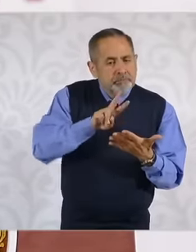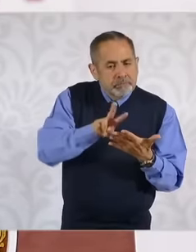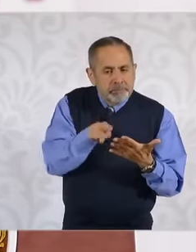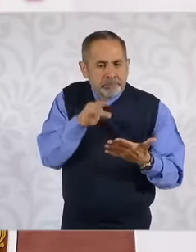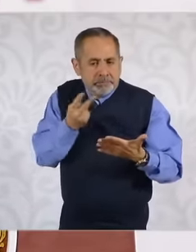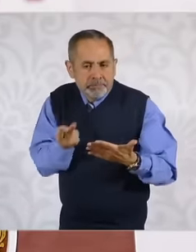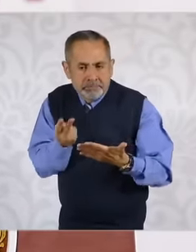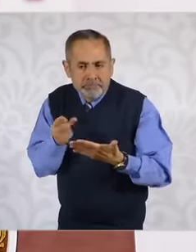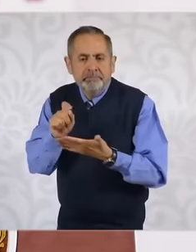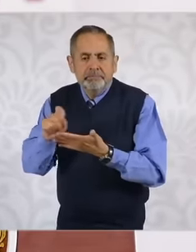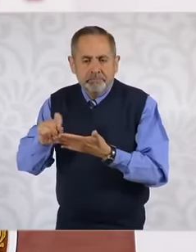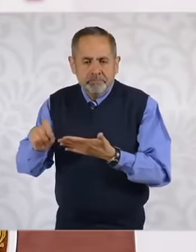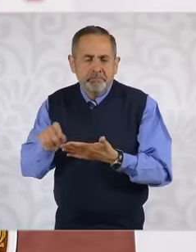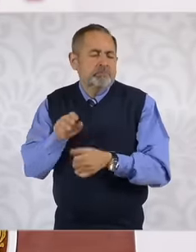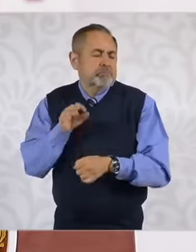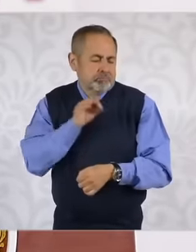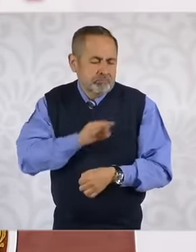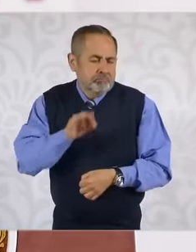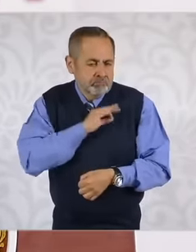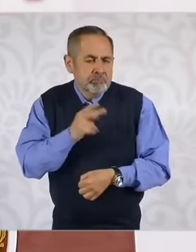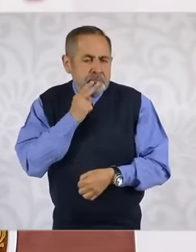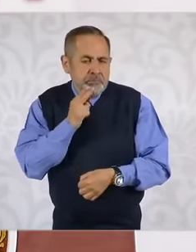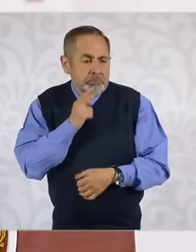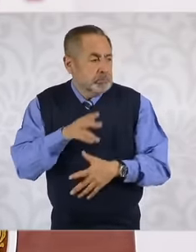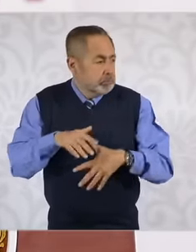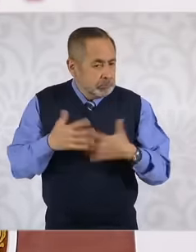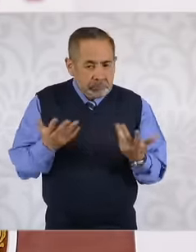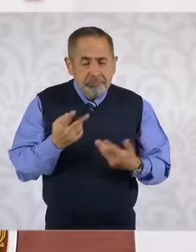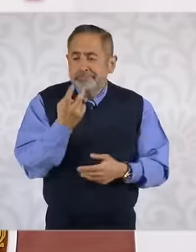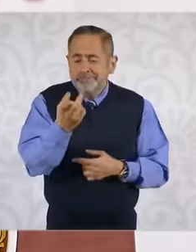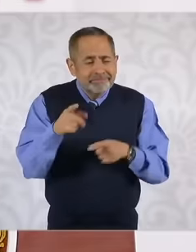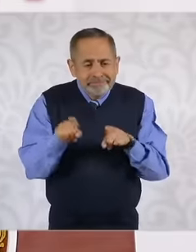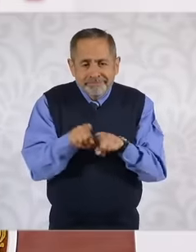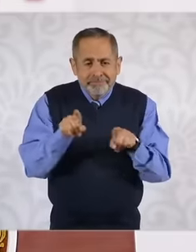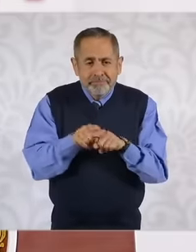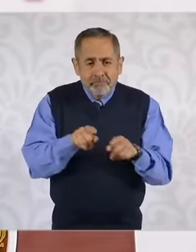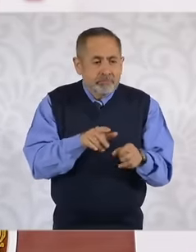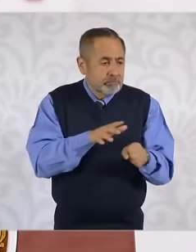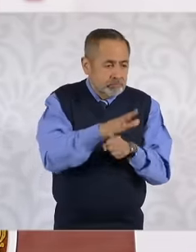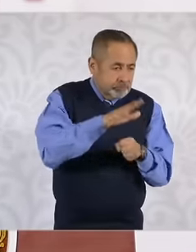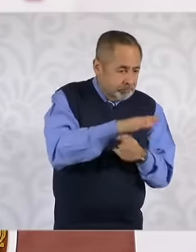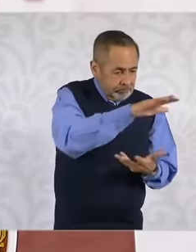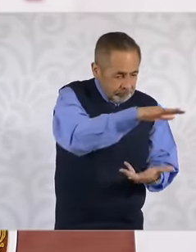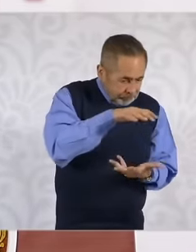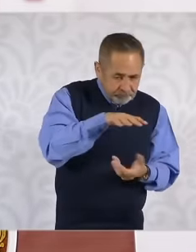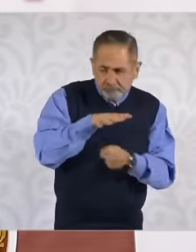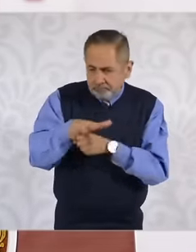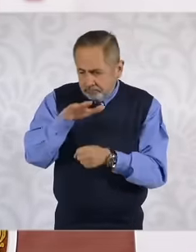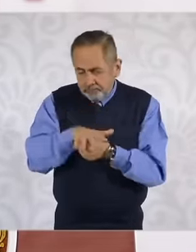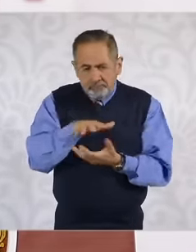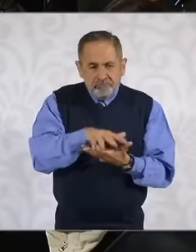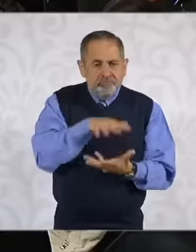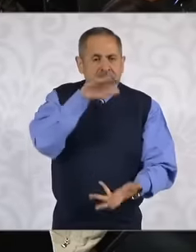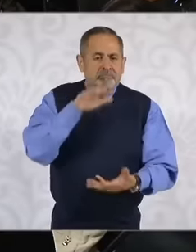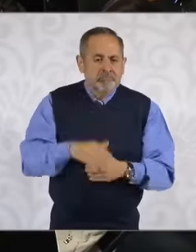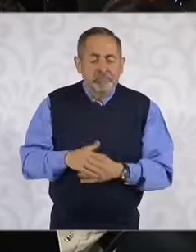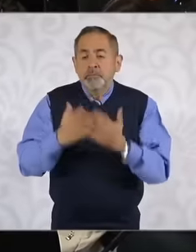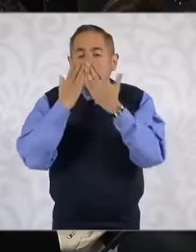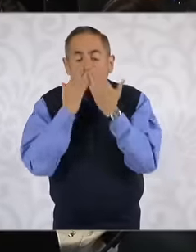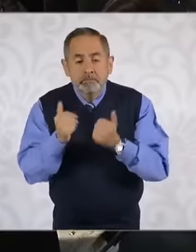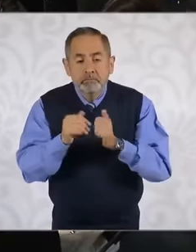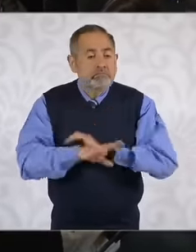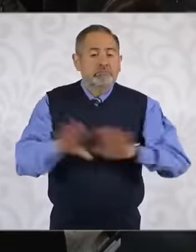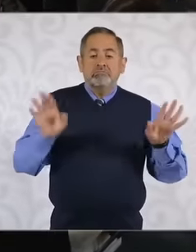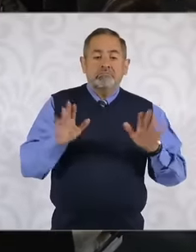y si no, se puede sustituir por este otro. Entonces, si no hay este, pues que no digan, no